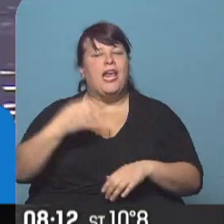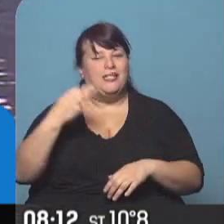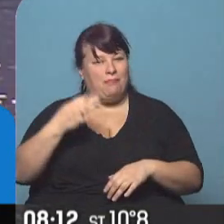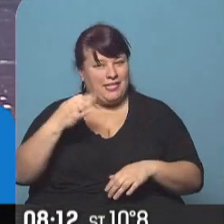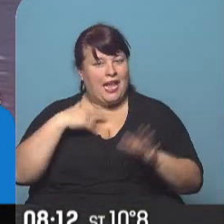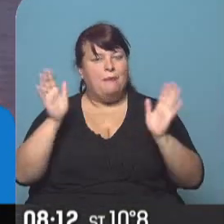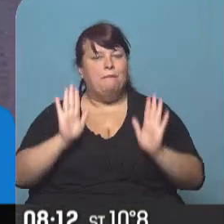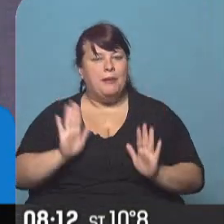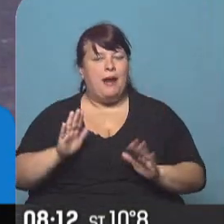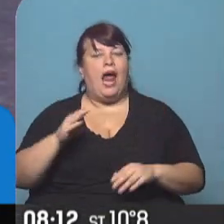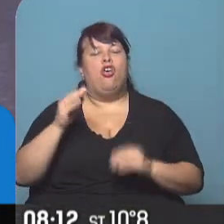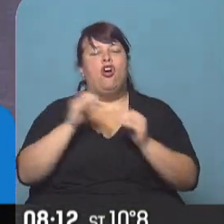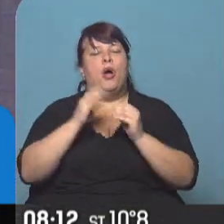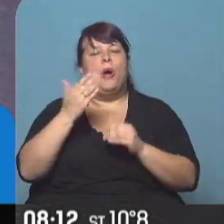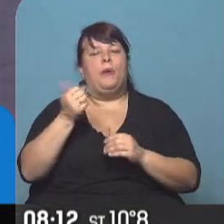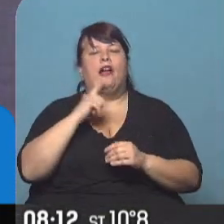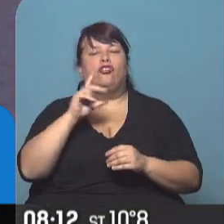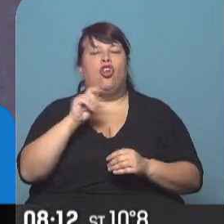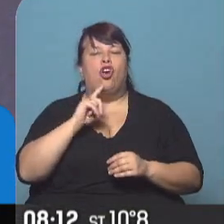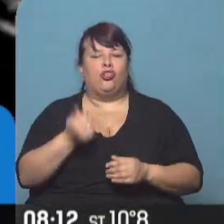que preparó Juan Carlos Bartolotta.